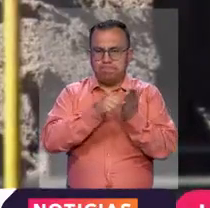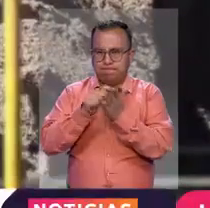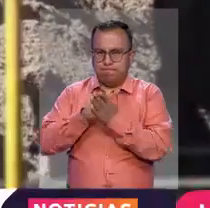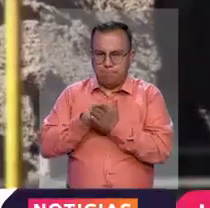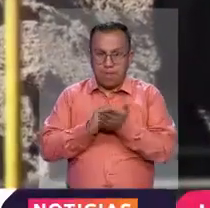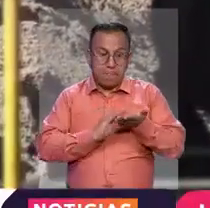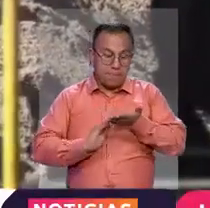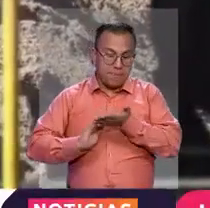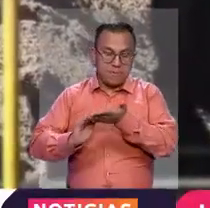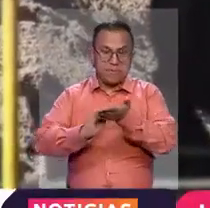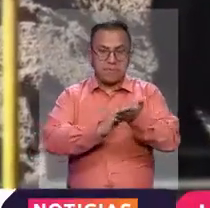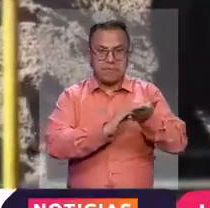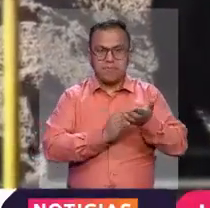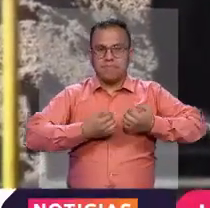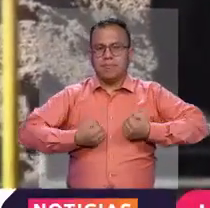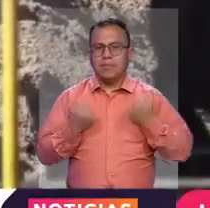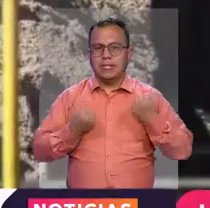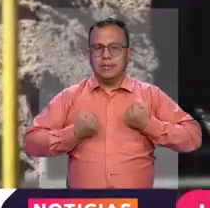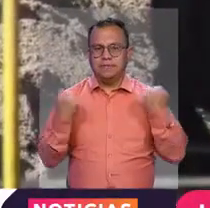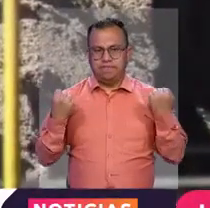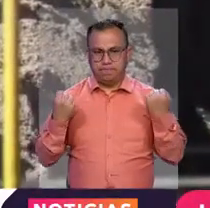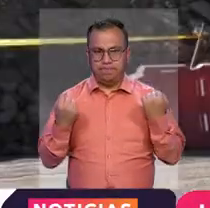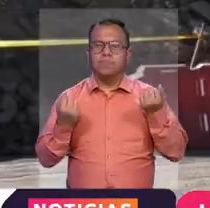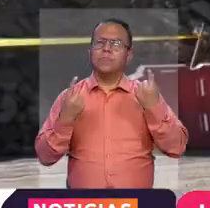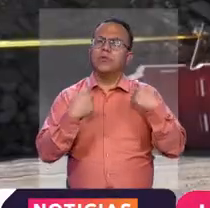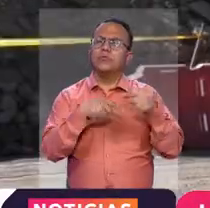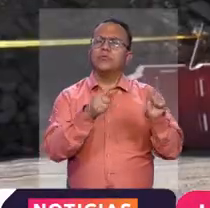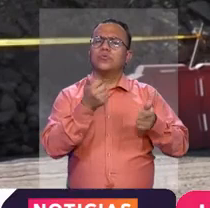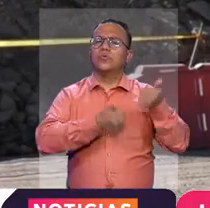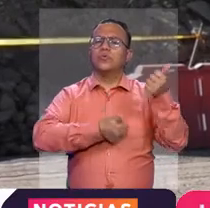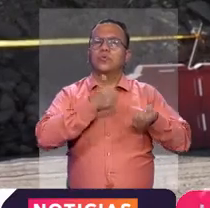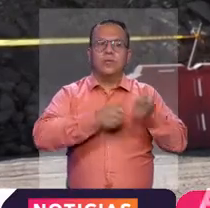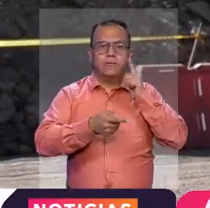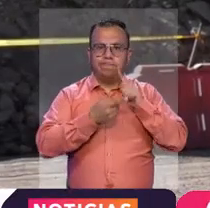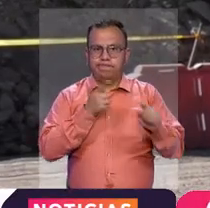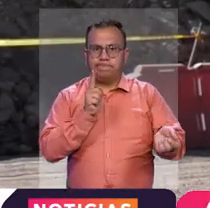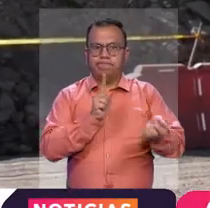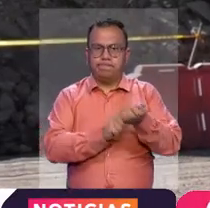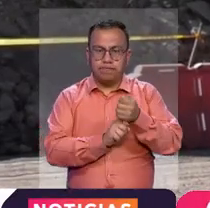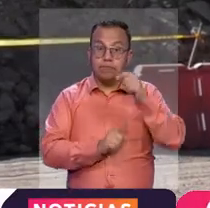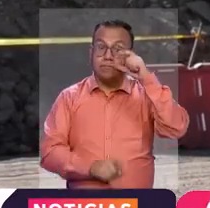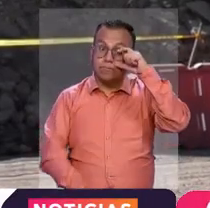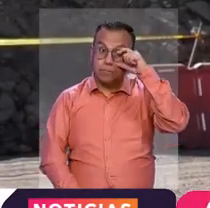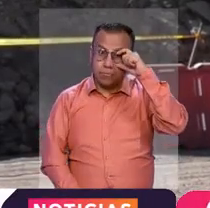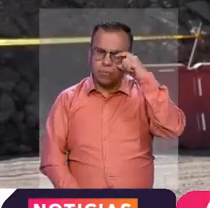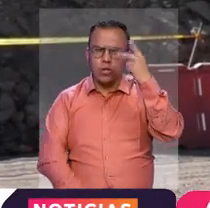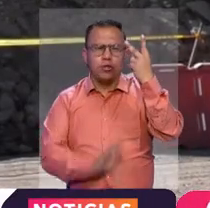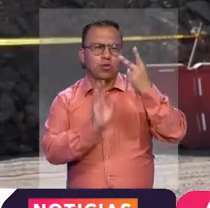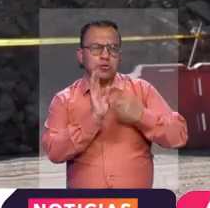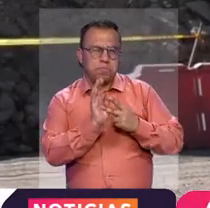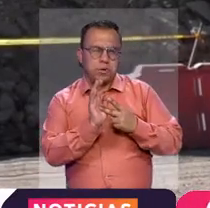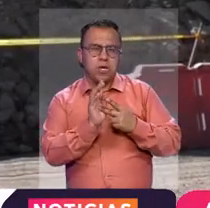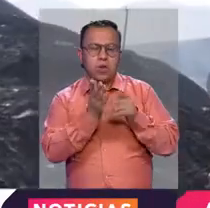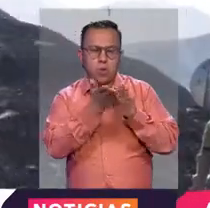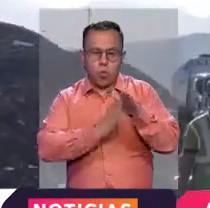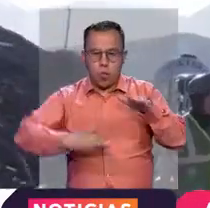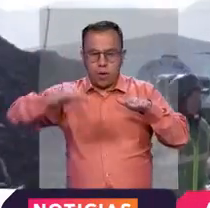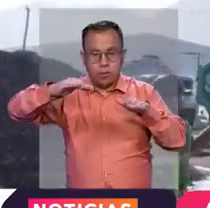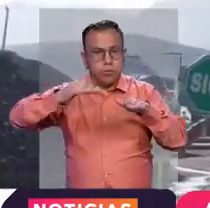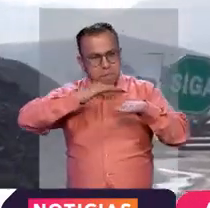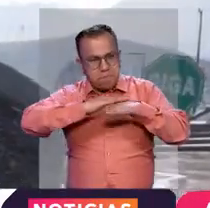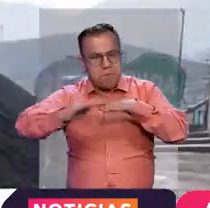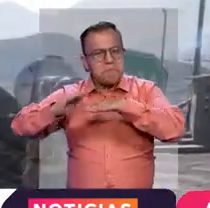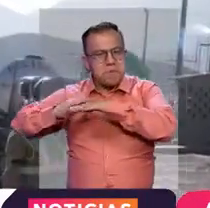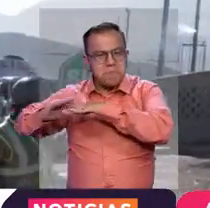el mantenimiento de las calles bogotanas. Pues estamos haciendo unos 2.000 huecos diarios. Según